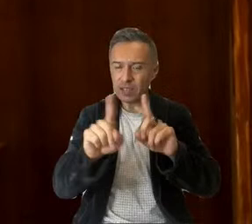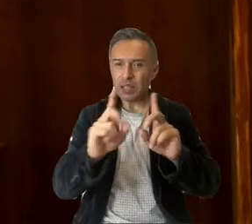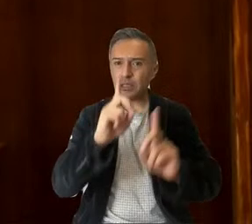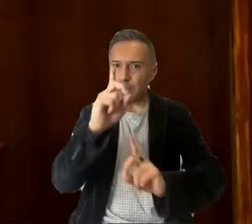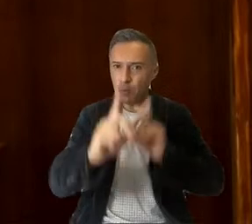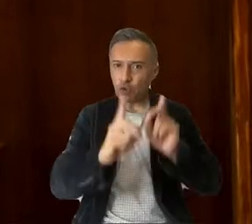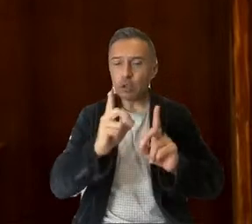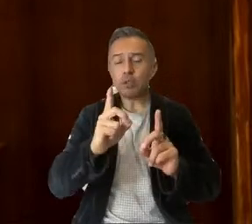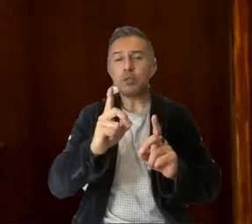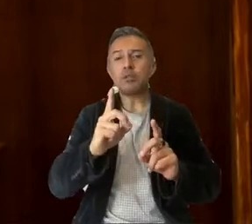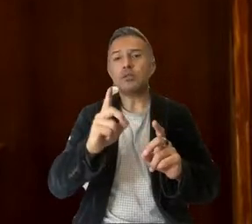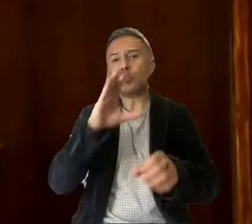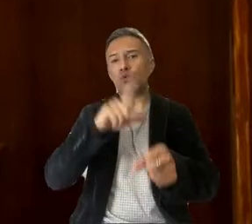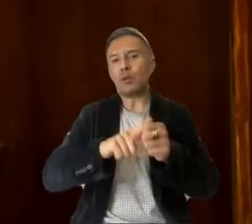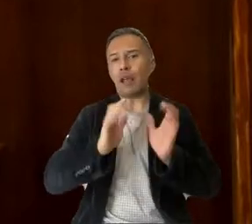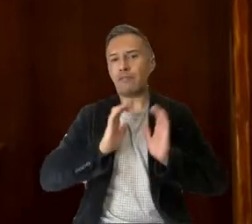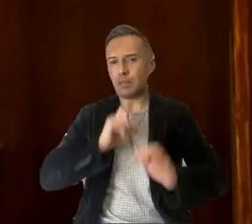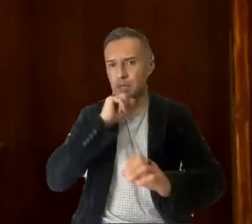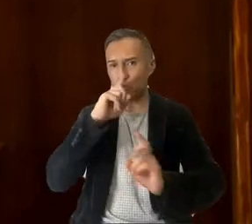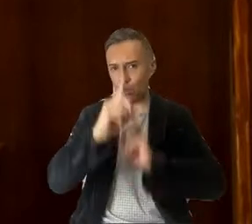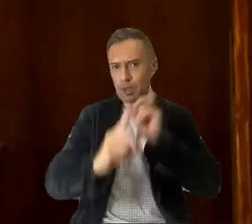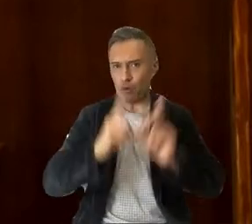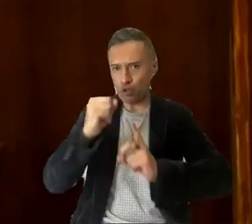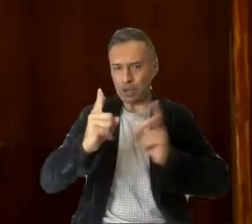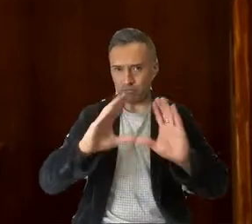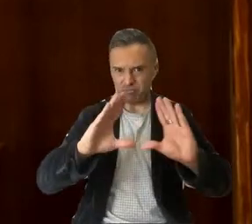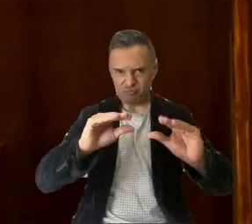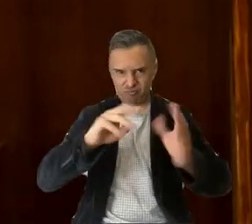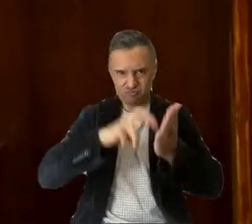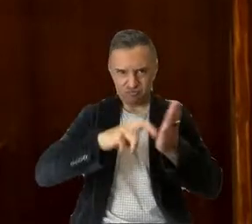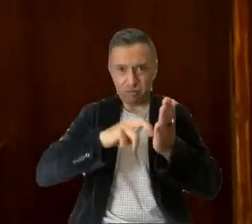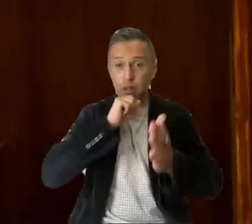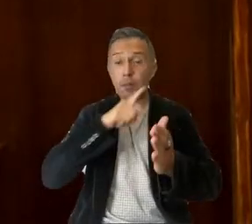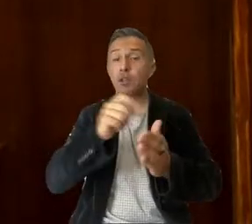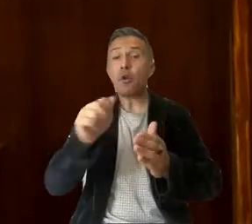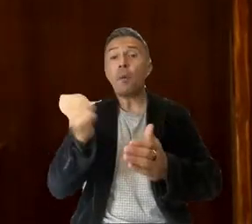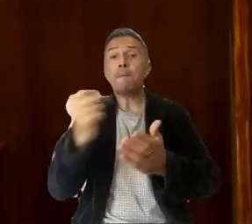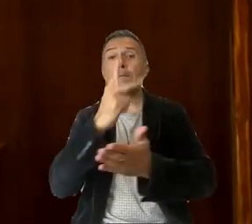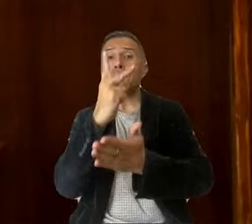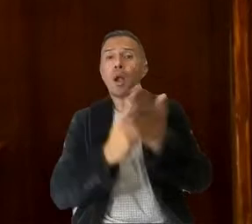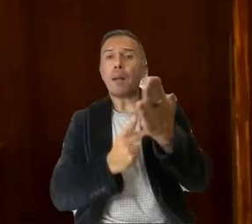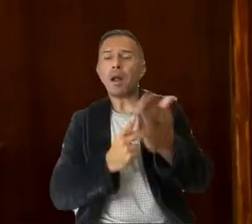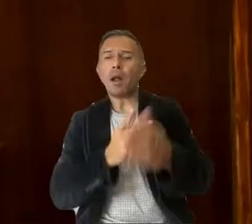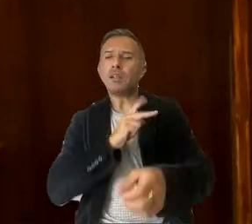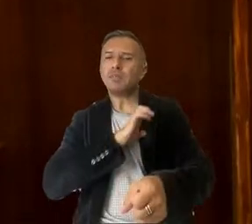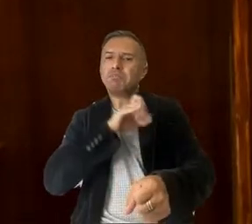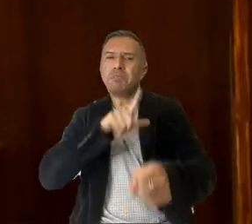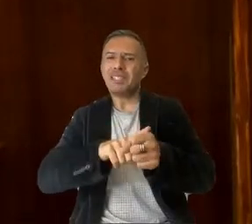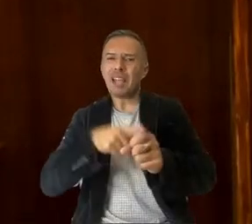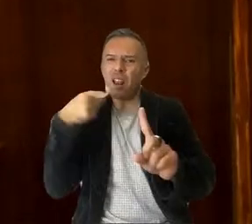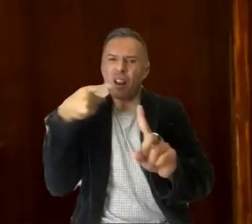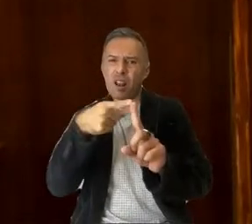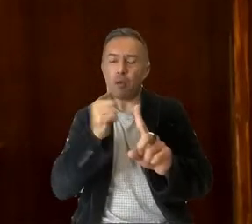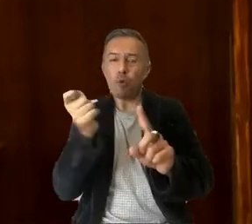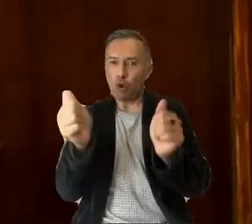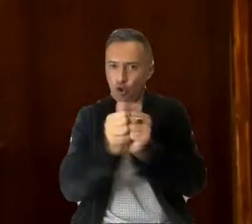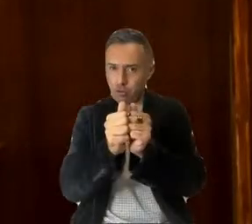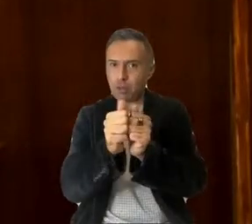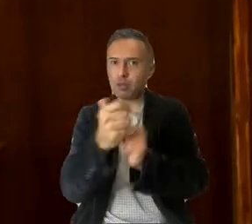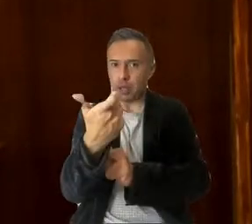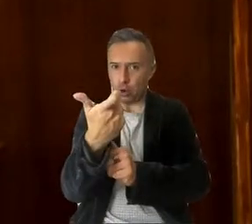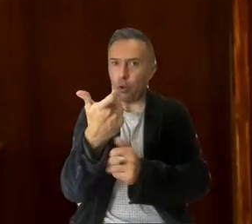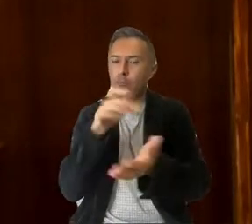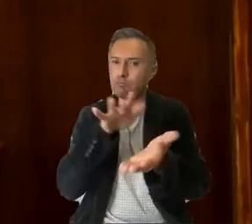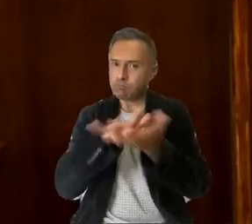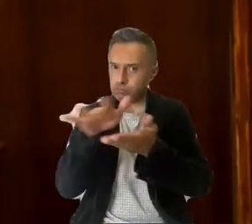actividades de cultura física y deportiva. Asimismo, la puesta en marcha de un programa especial permanente de incentivos